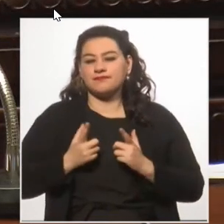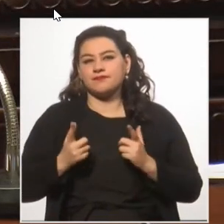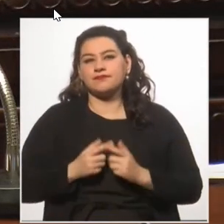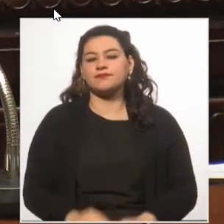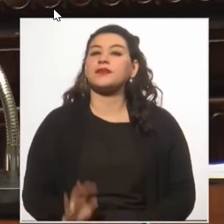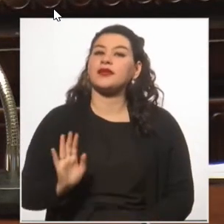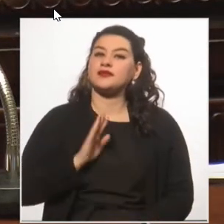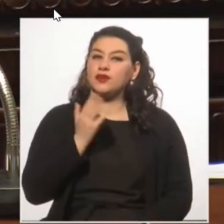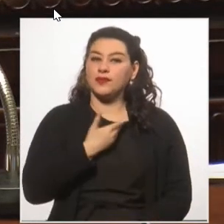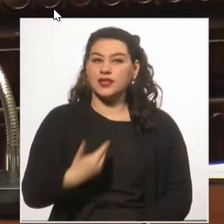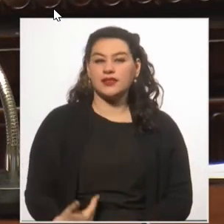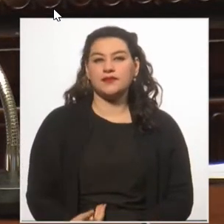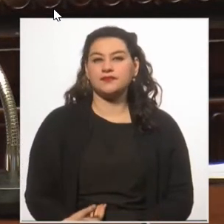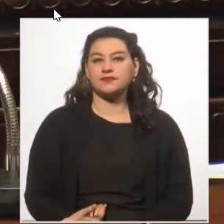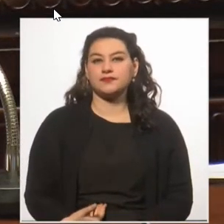Señora Presidenta,